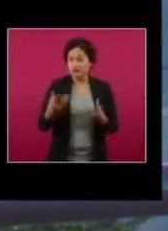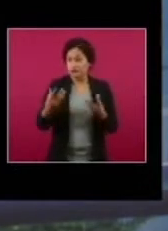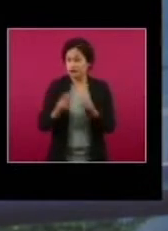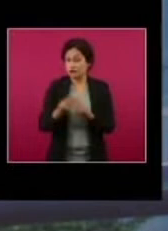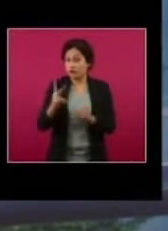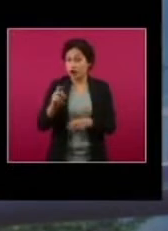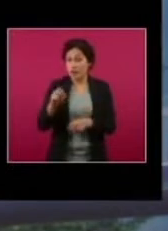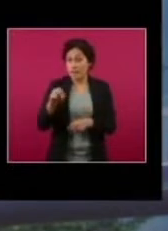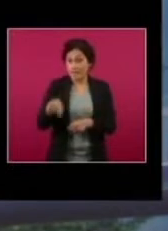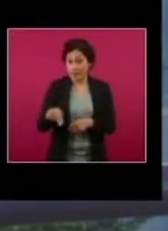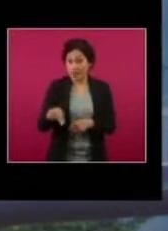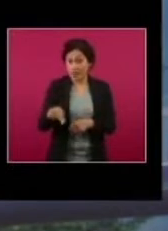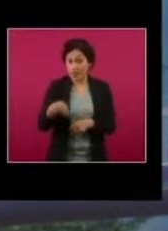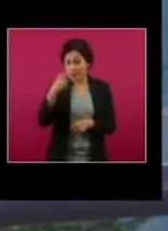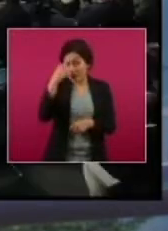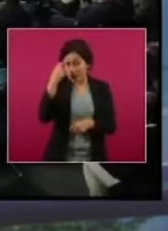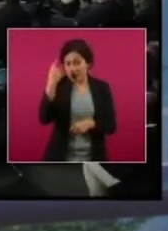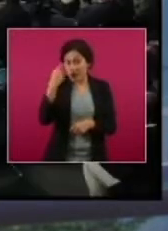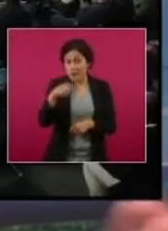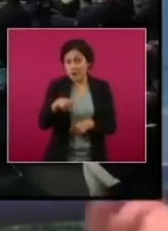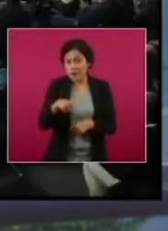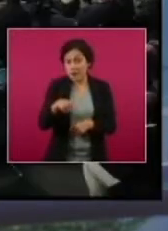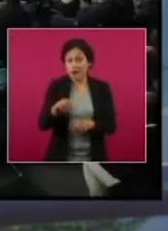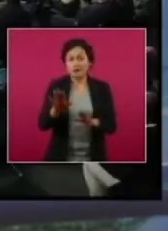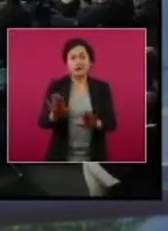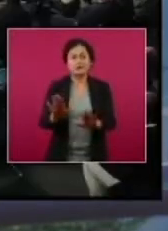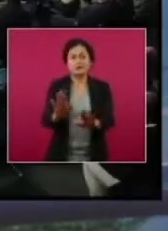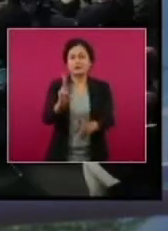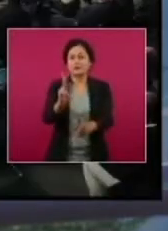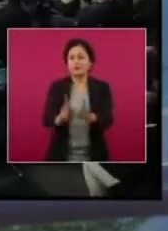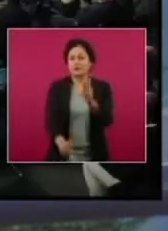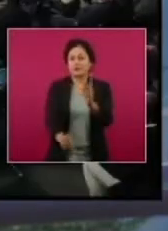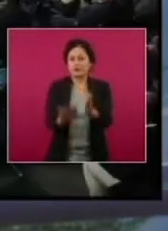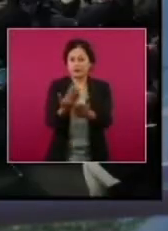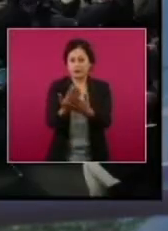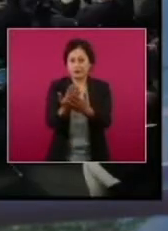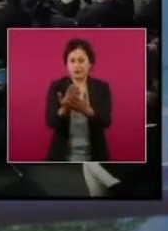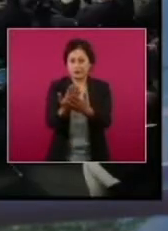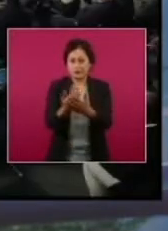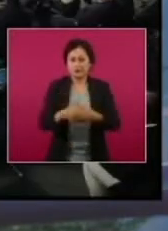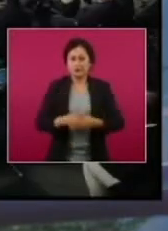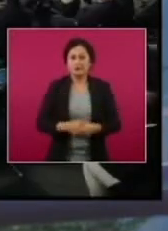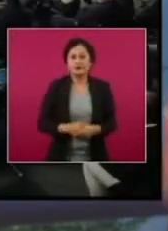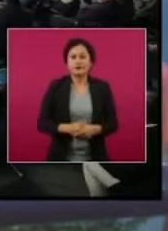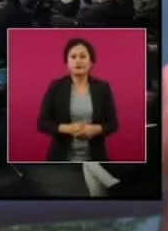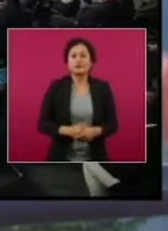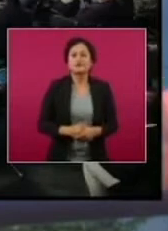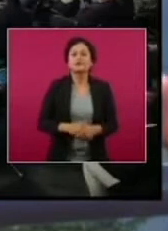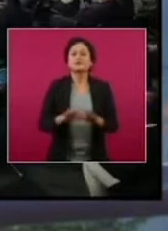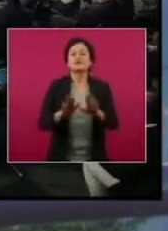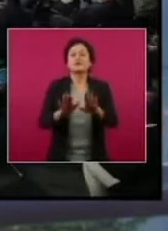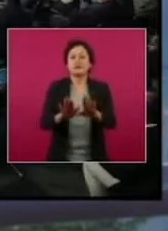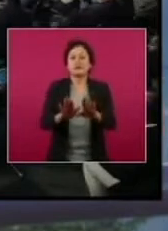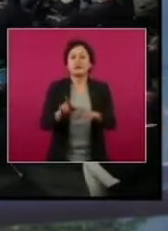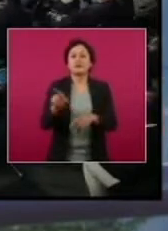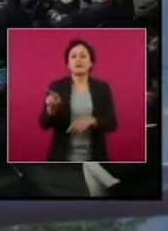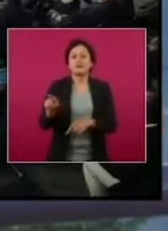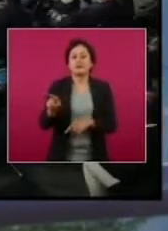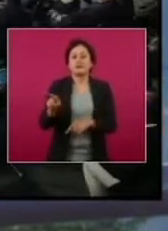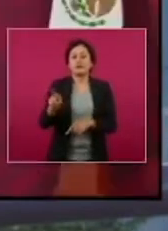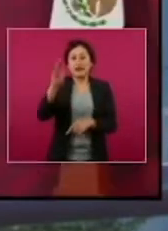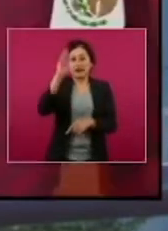de cometer el fraude electoral en contra de nuestro actual presidente Andrés Manuel López Obrador digo cómo se atreve cómo